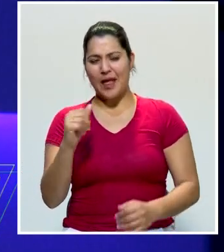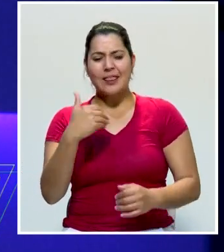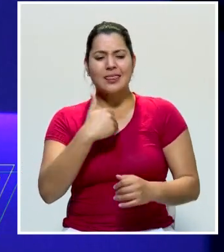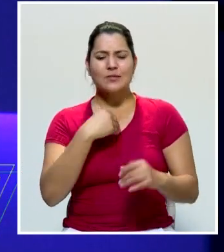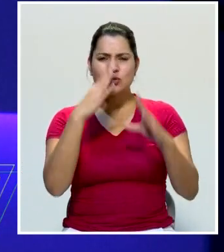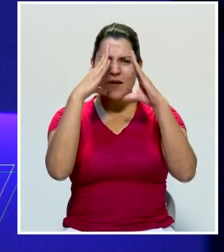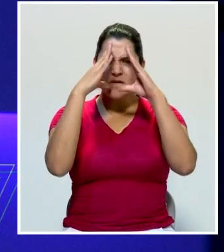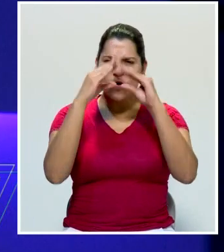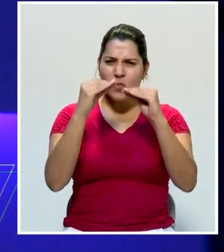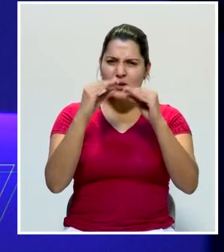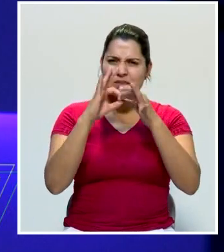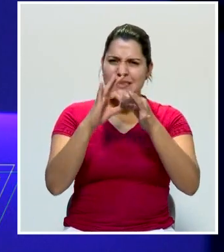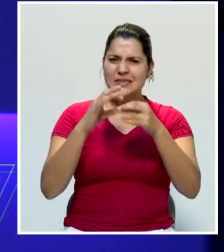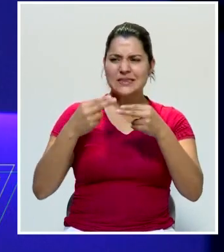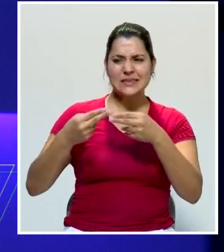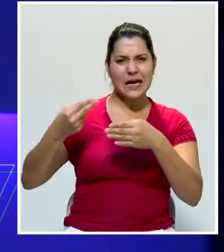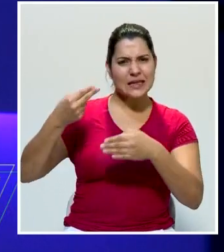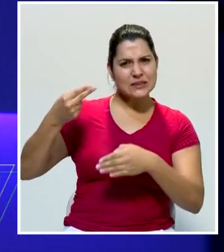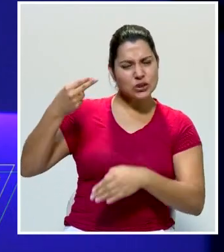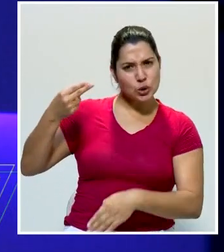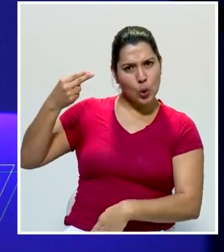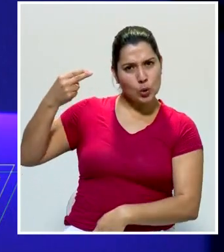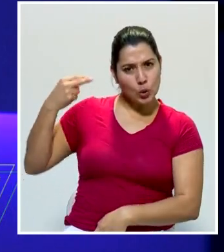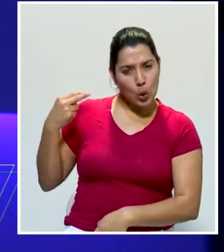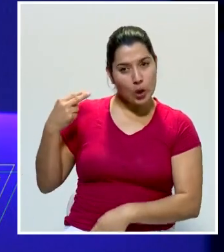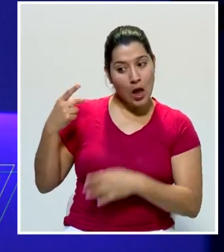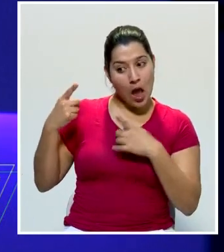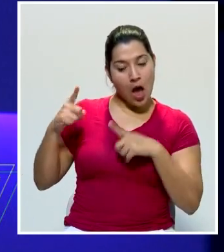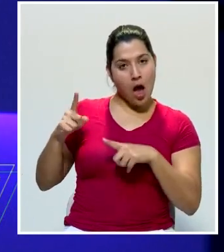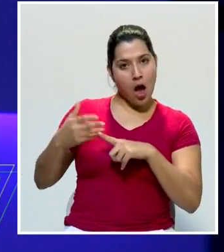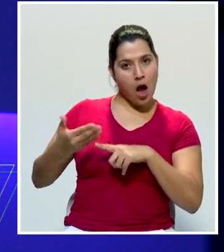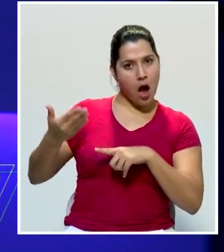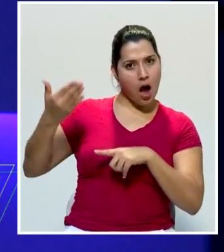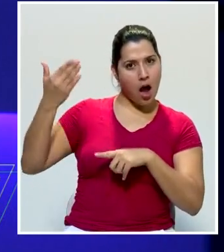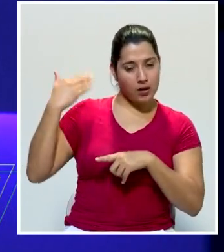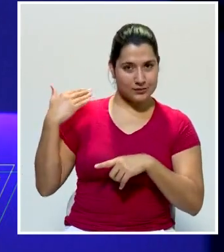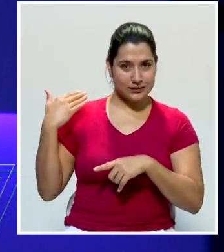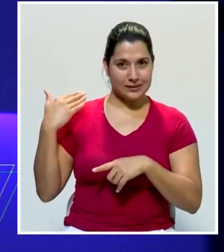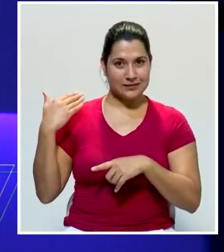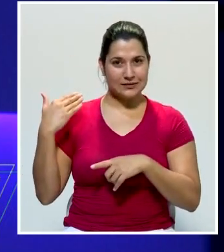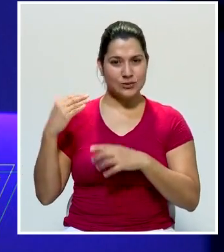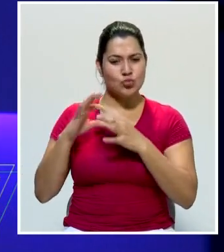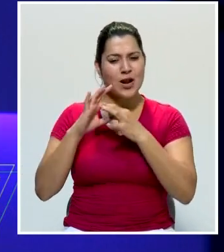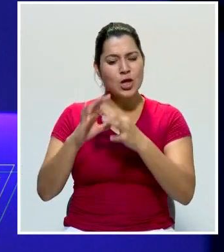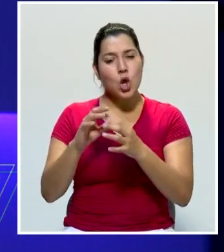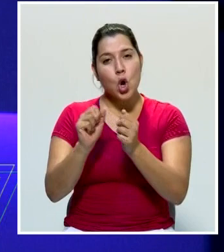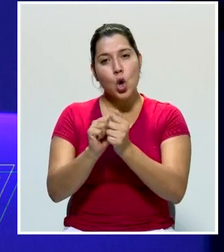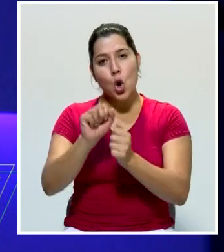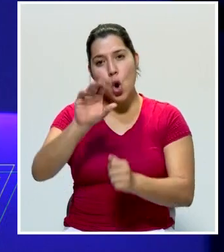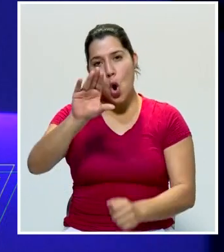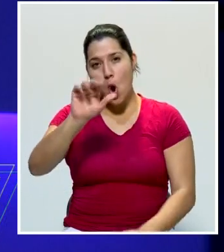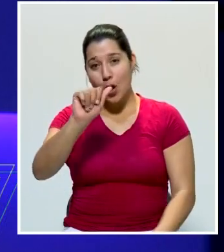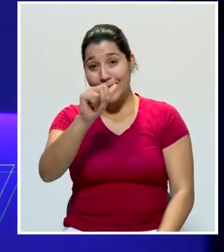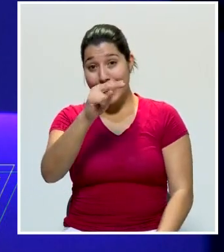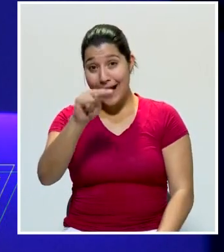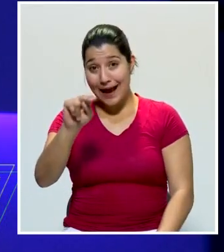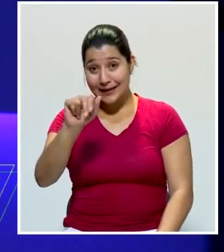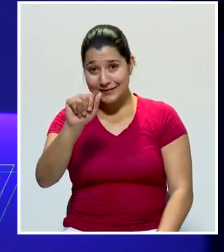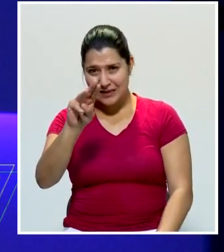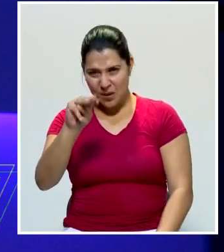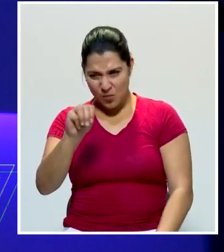históricos que sitúan la antigüedad del cáñamo, del cultivo de